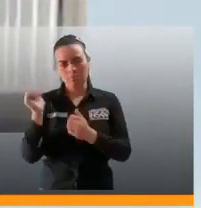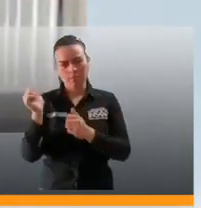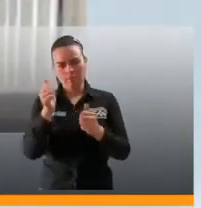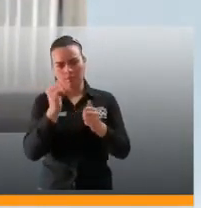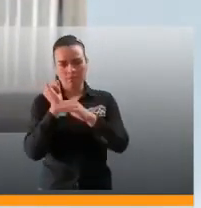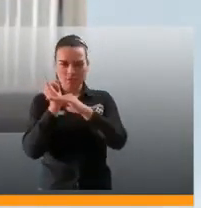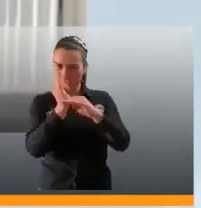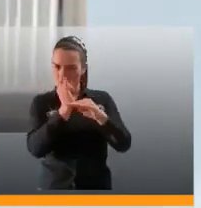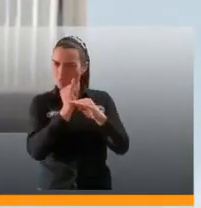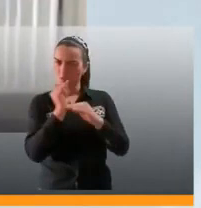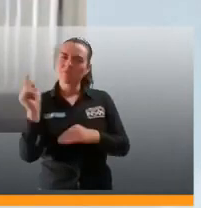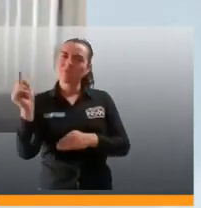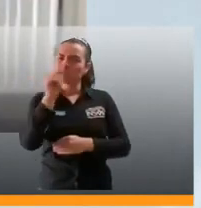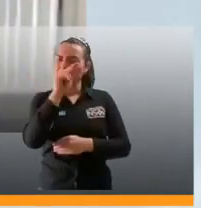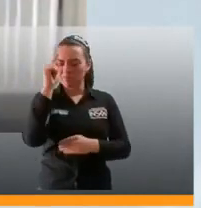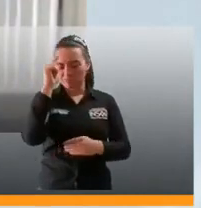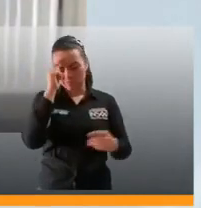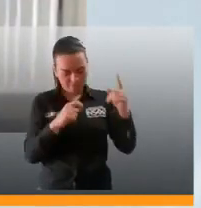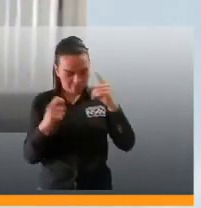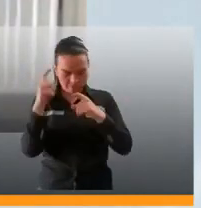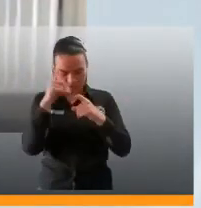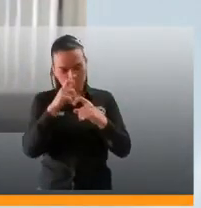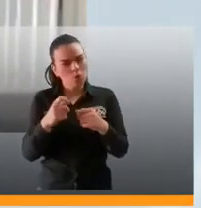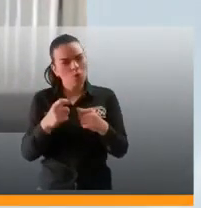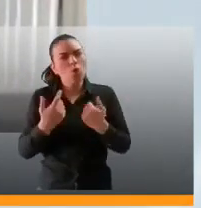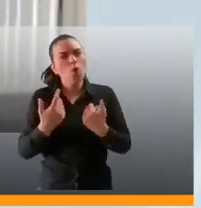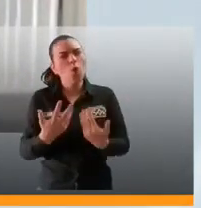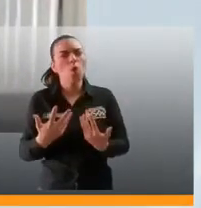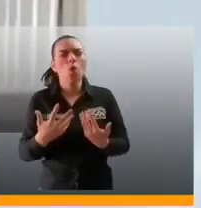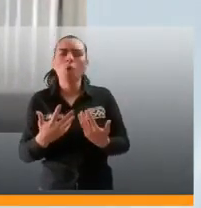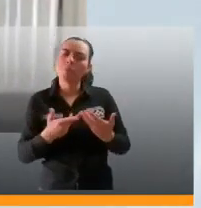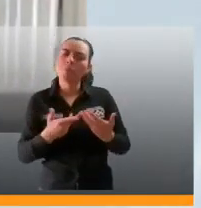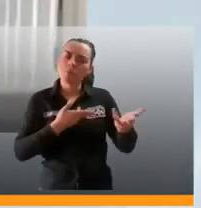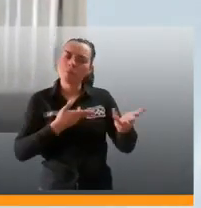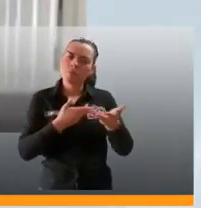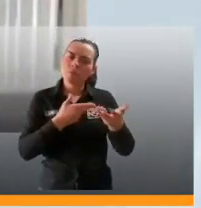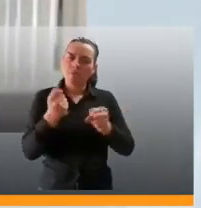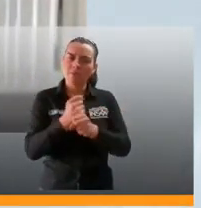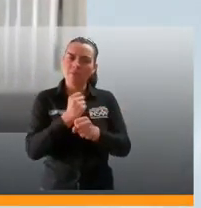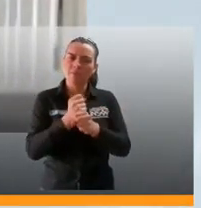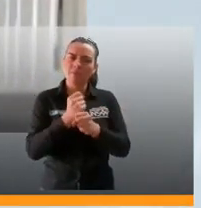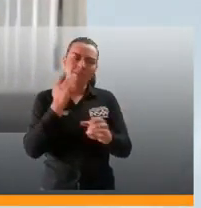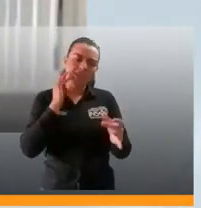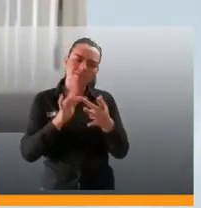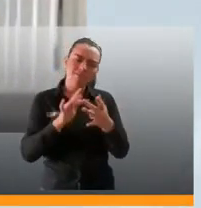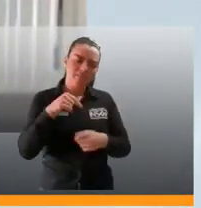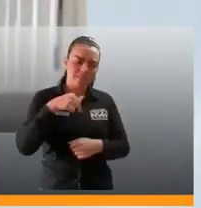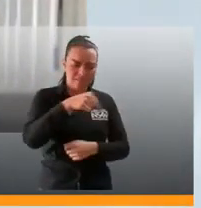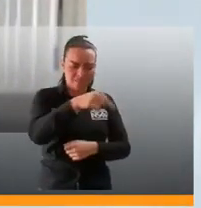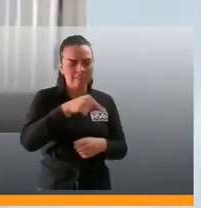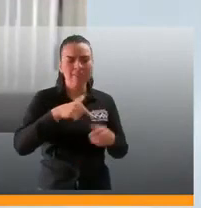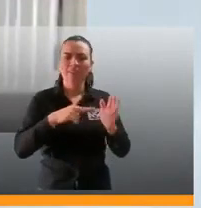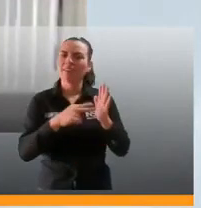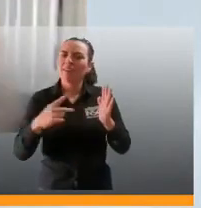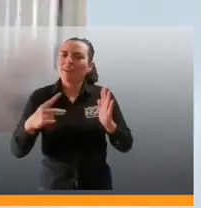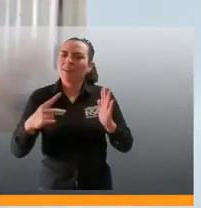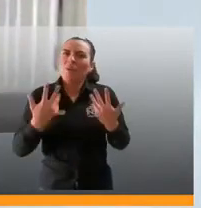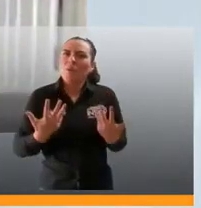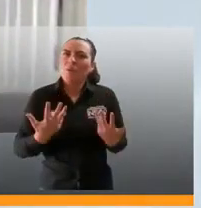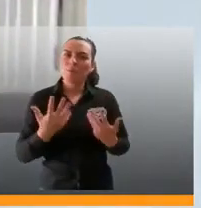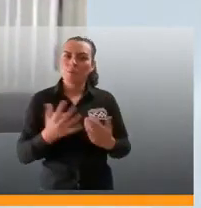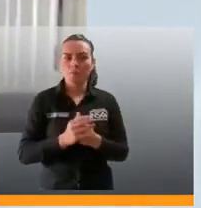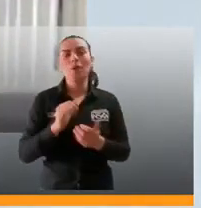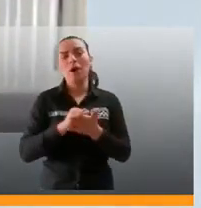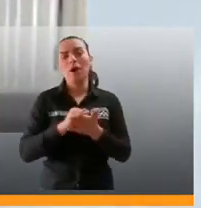es trabajar a través de una mediación tecnológica, qué procesos diferentes requerimos, qué procesos